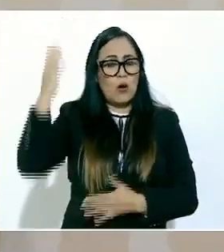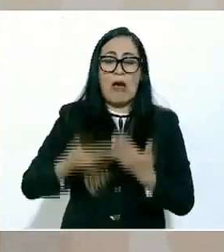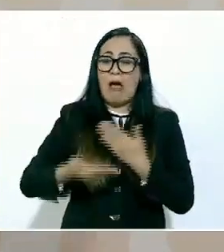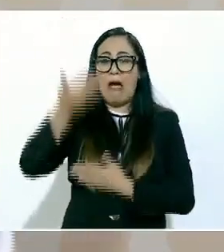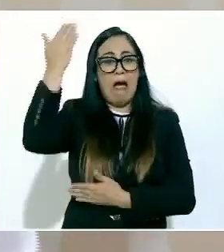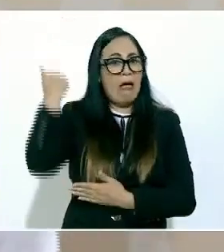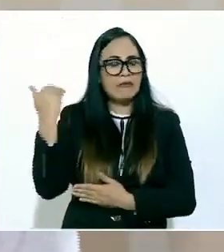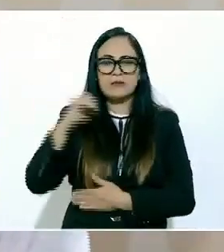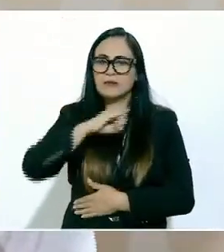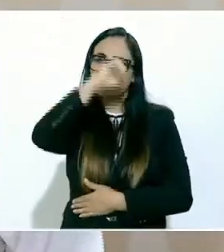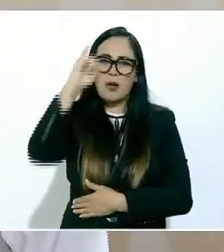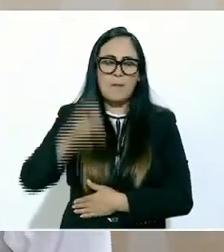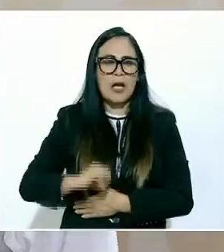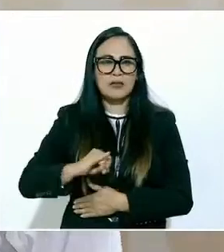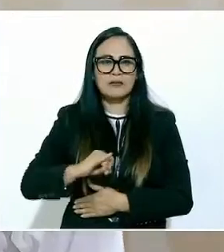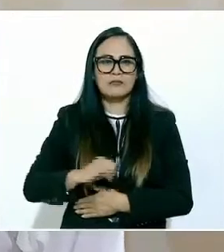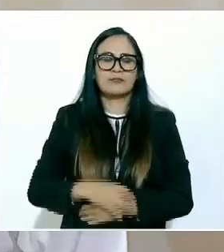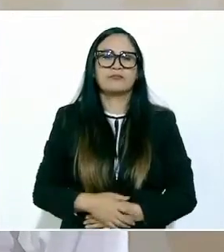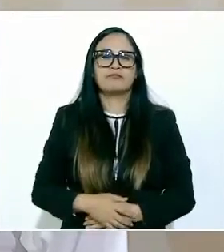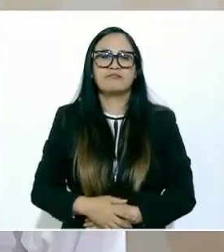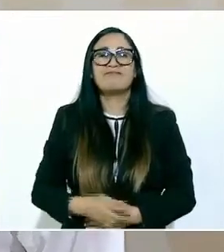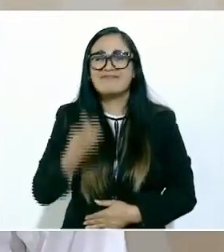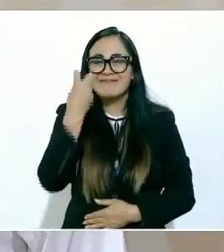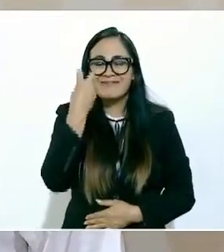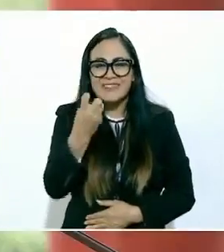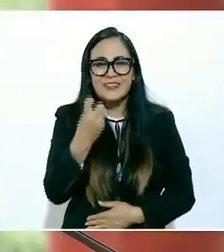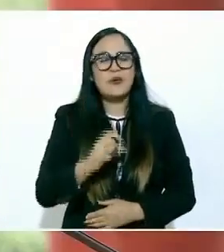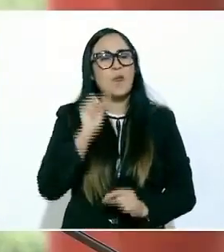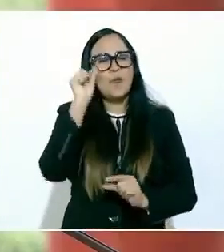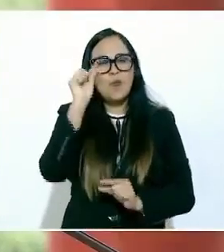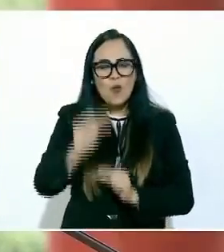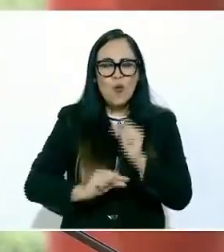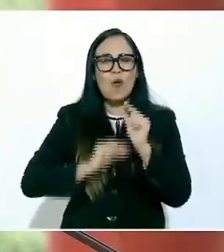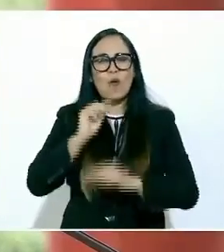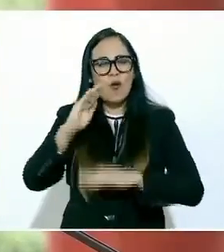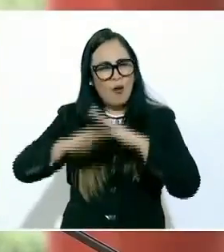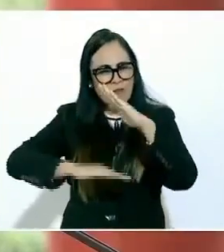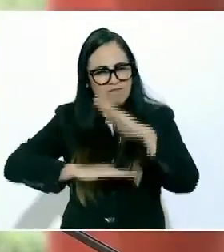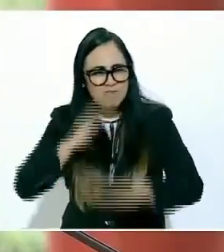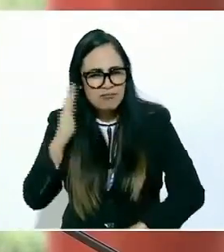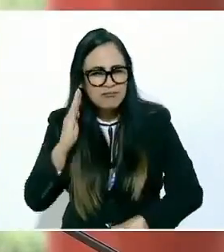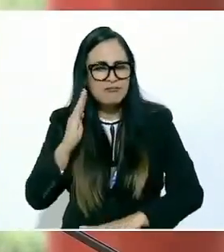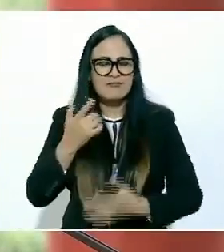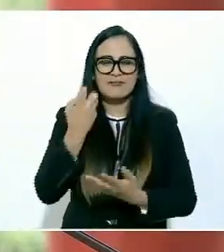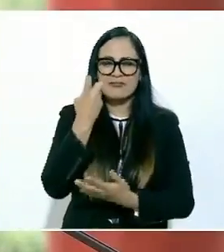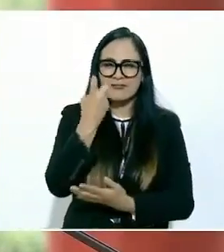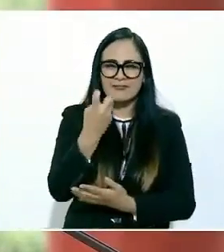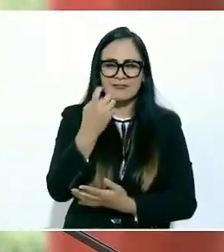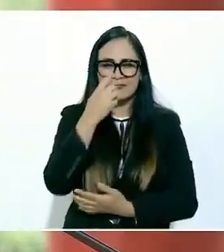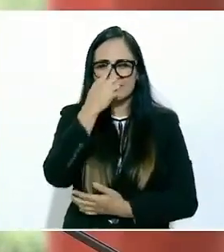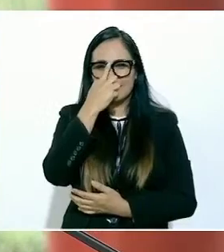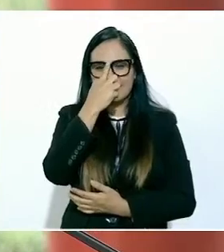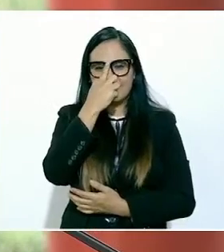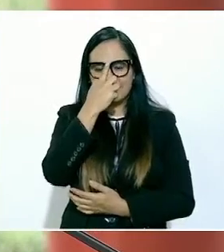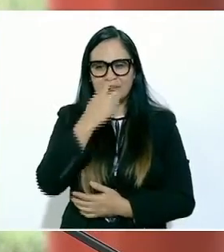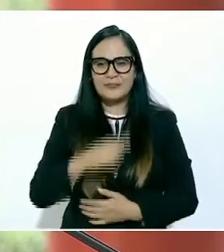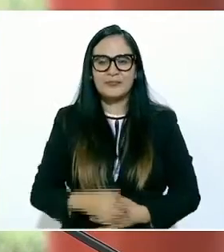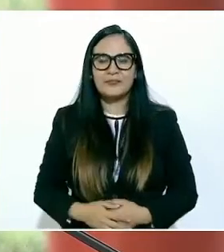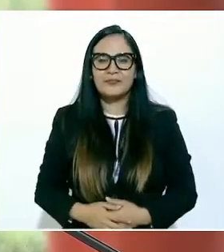Así es como estamos saliendo adelante. Hay un dato